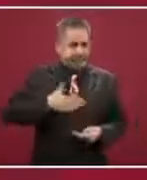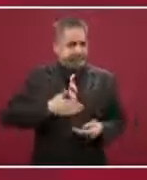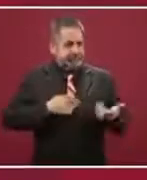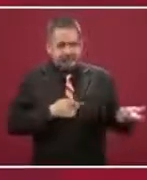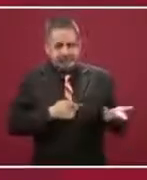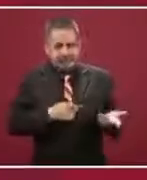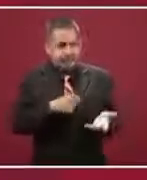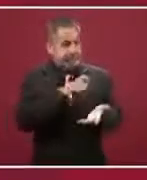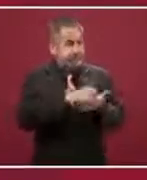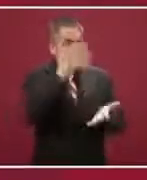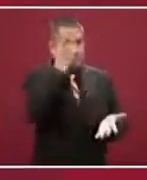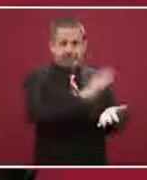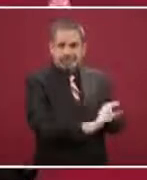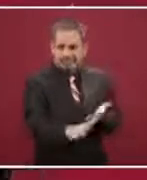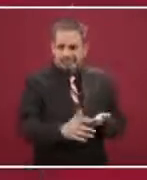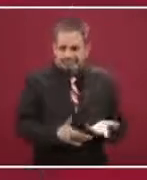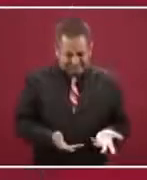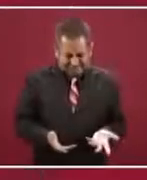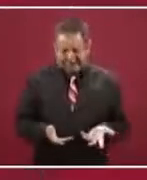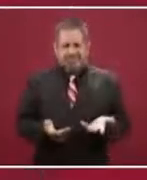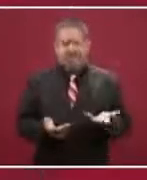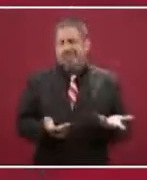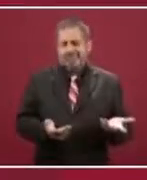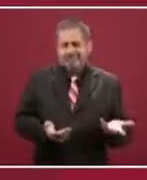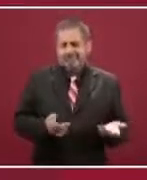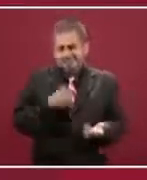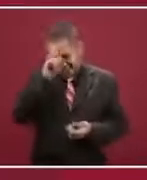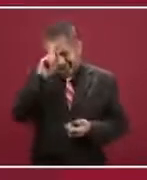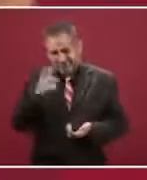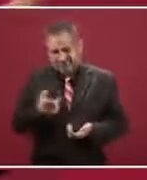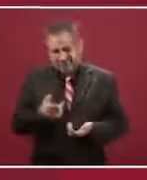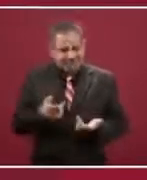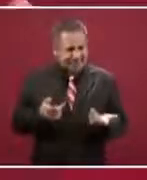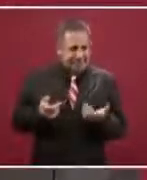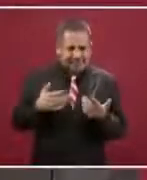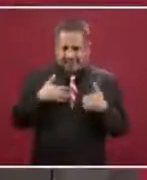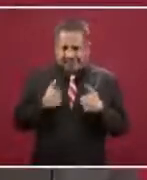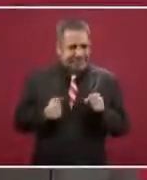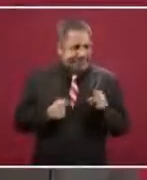¿cómo que se va a escasear el papel sanitario? ¿Qué relación hay?